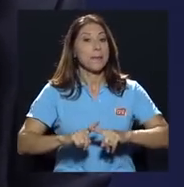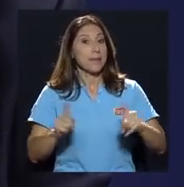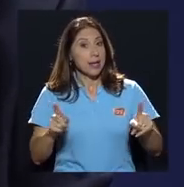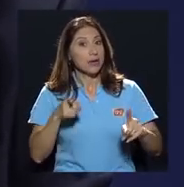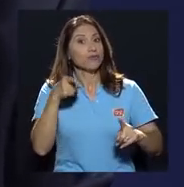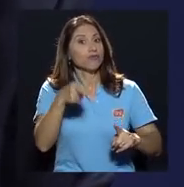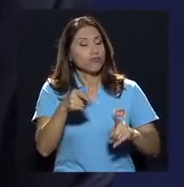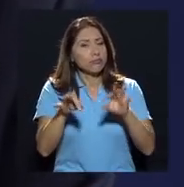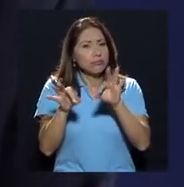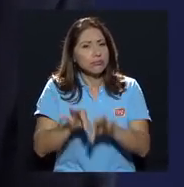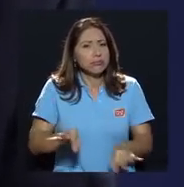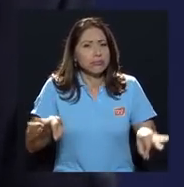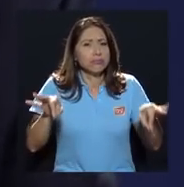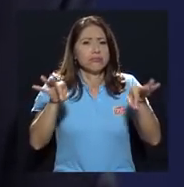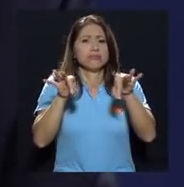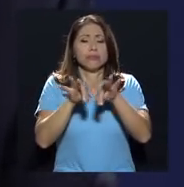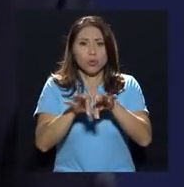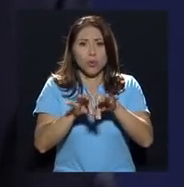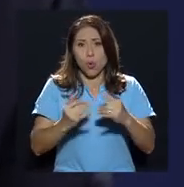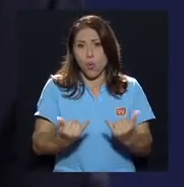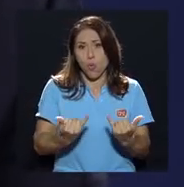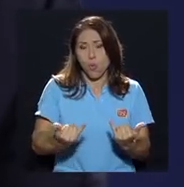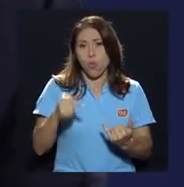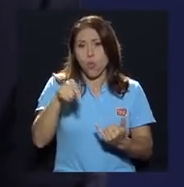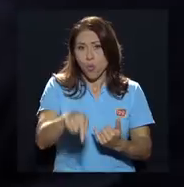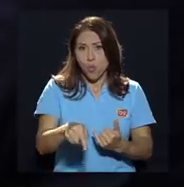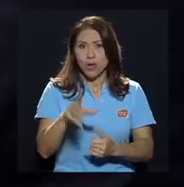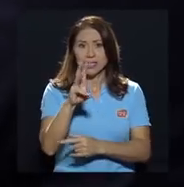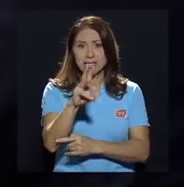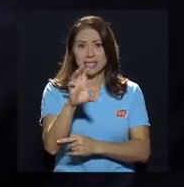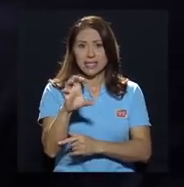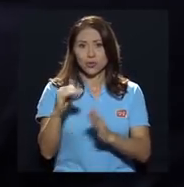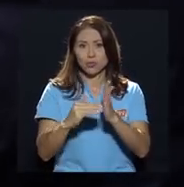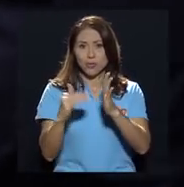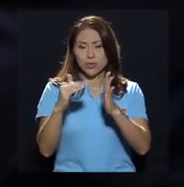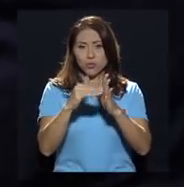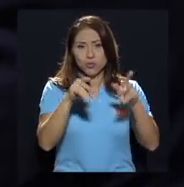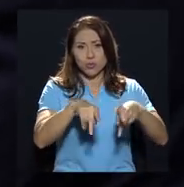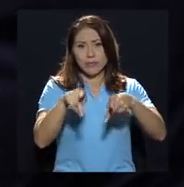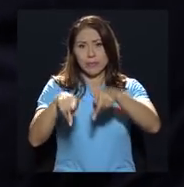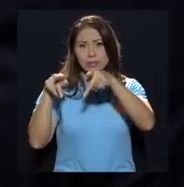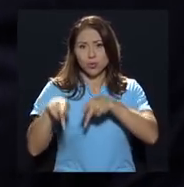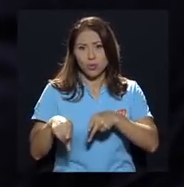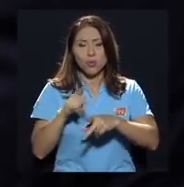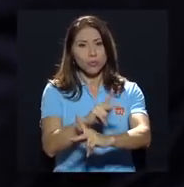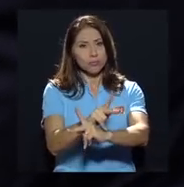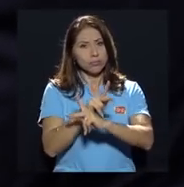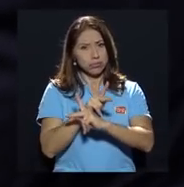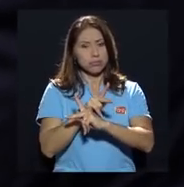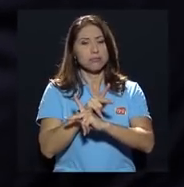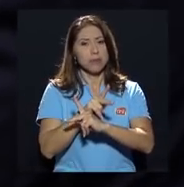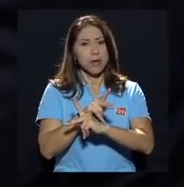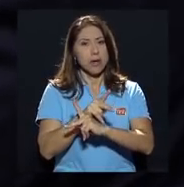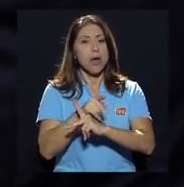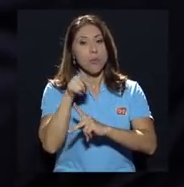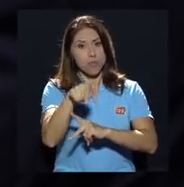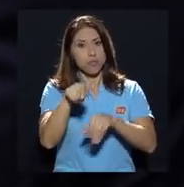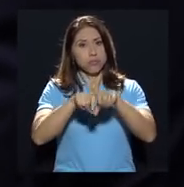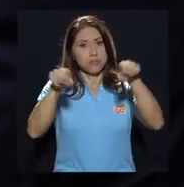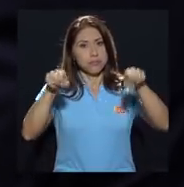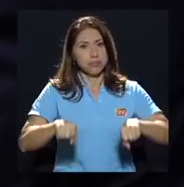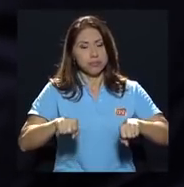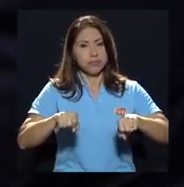más residente proponerse casi tan importante hoy en día 600 millones de personas están protegidos